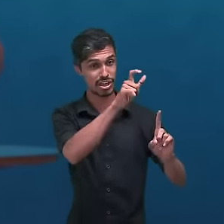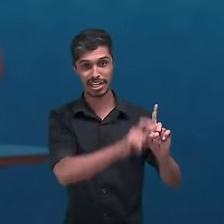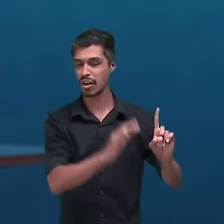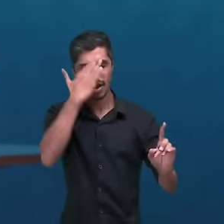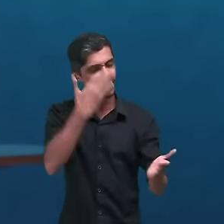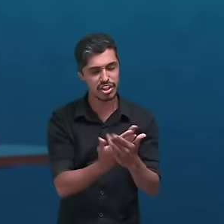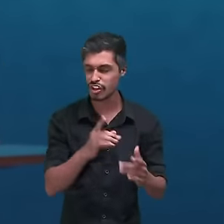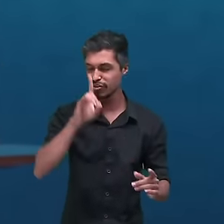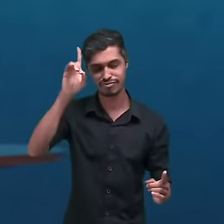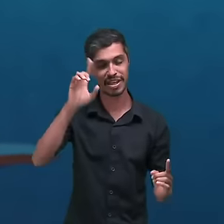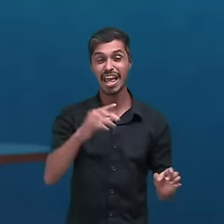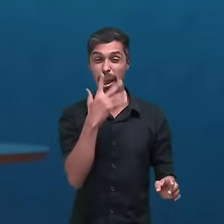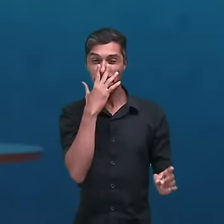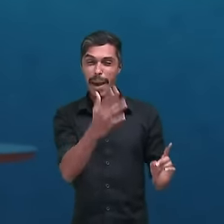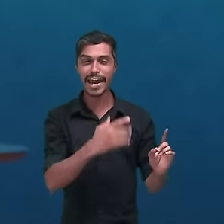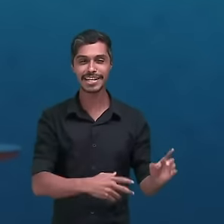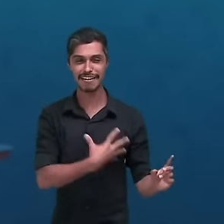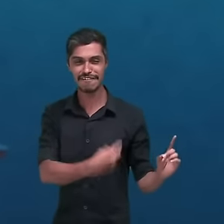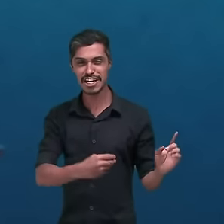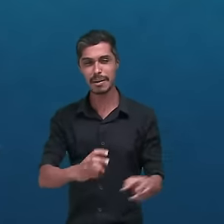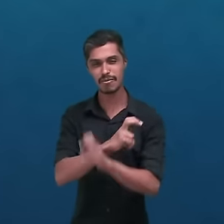¡Aleluya!